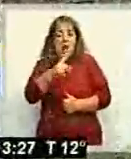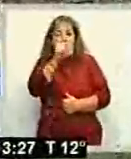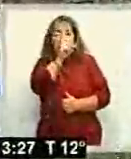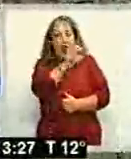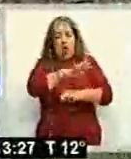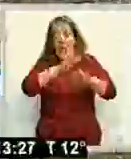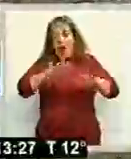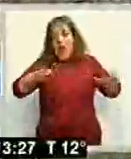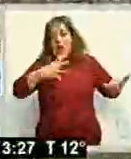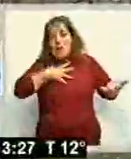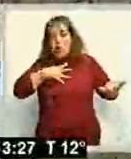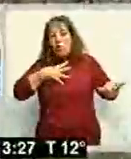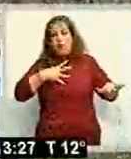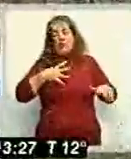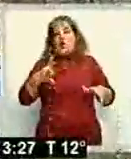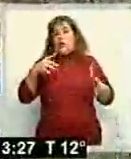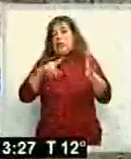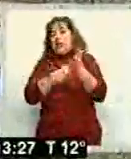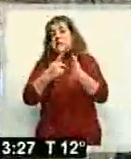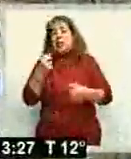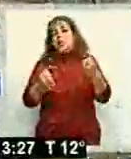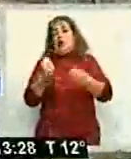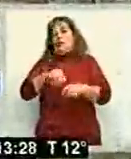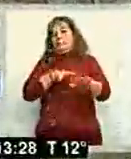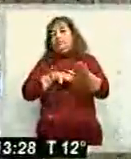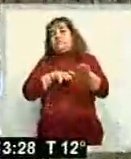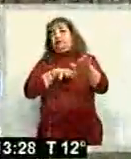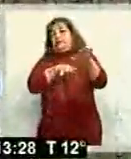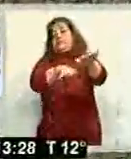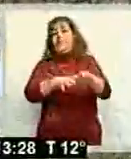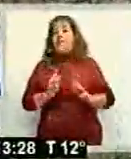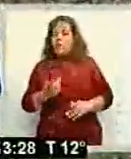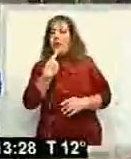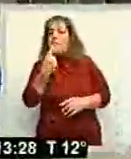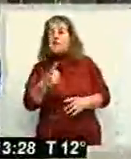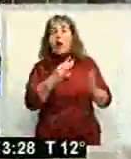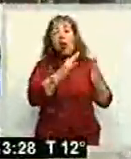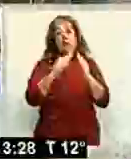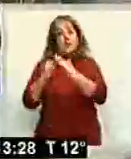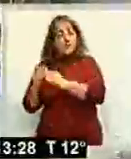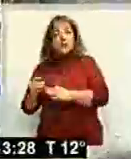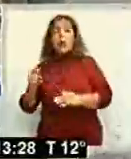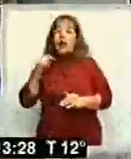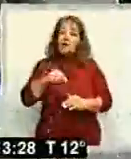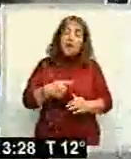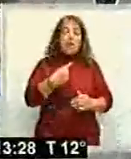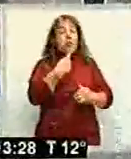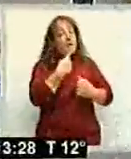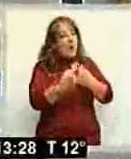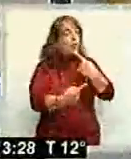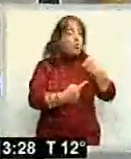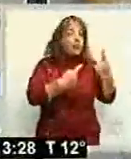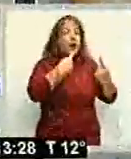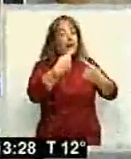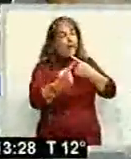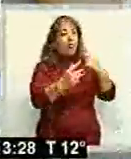congestión que generan en el centro en hora pico, ¿no? ¿Hicieron la consulta con los vecinos? Estamos conversando con todos los sectores,